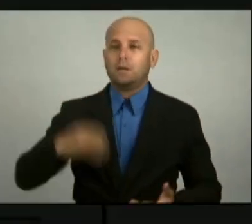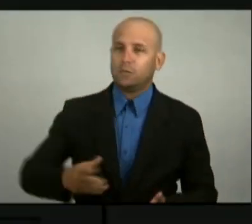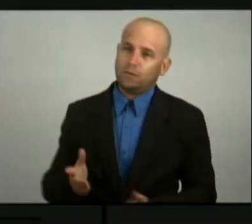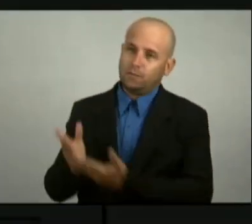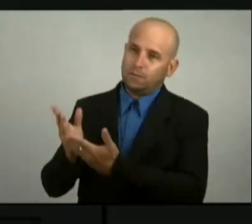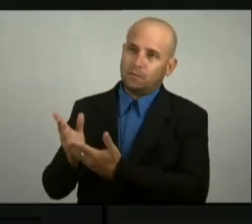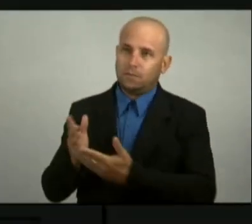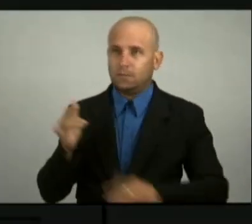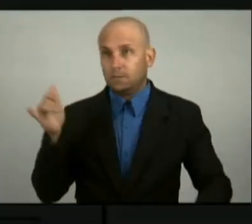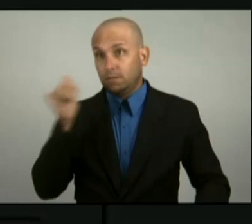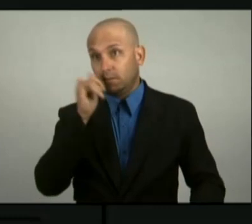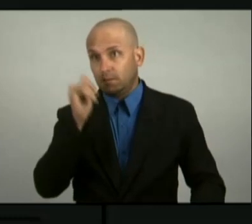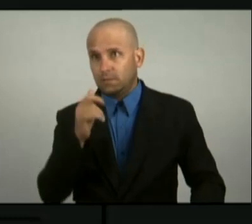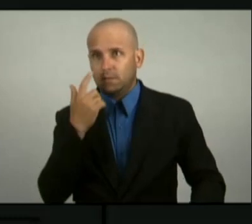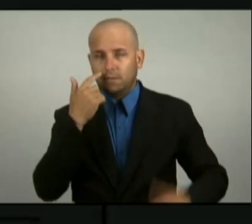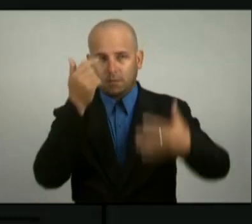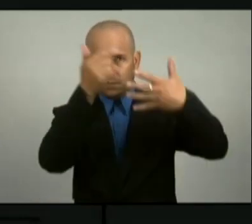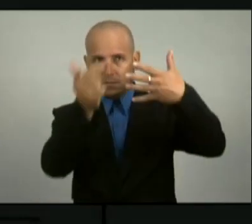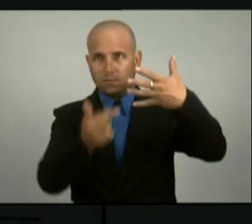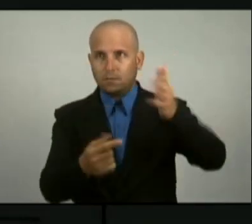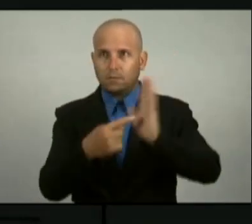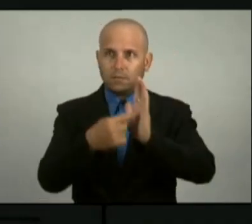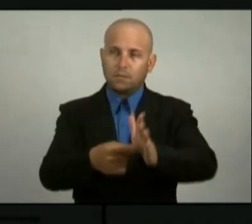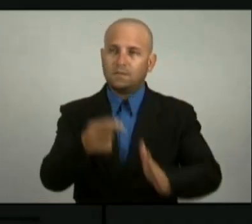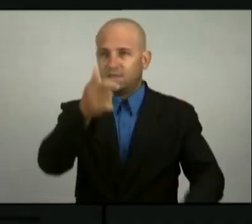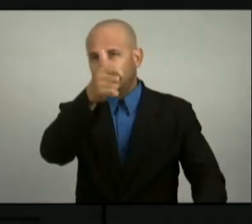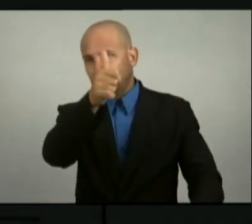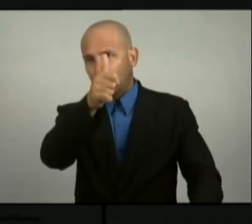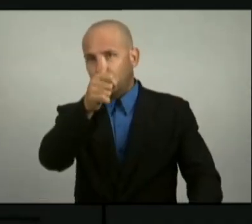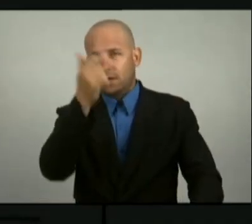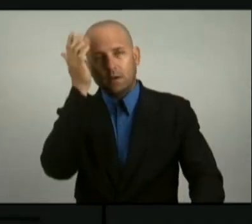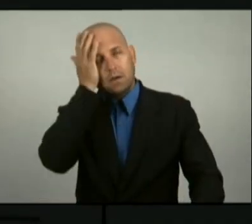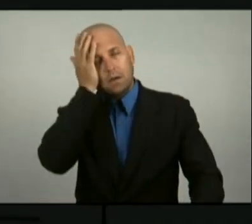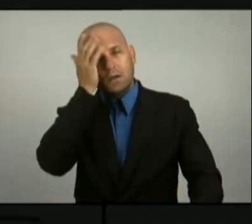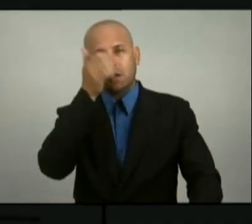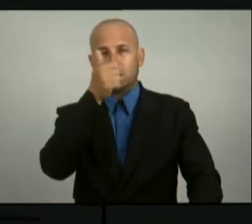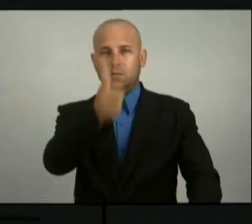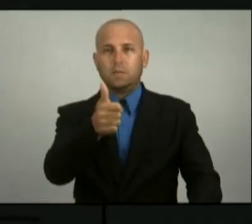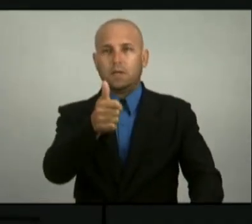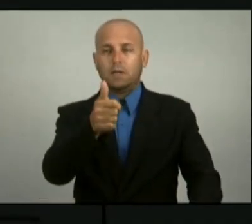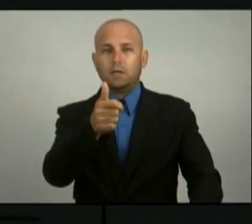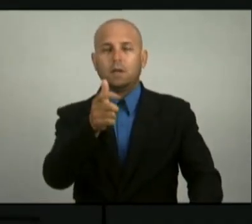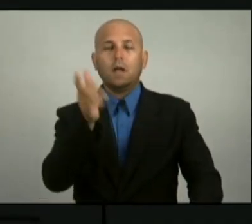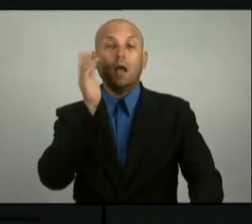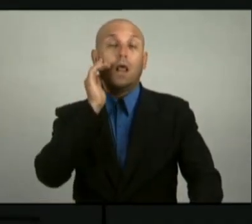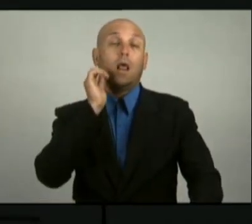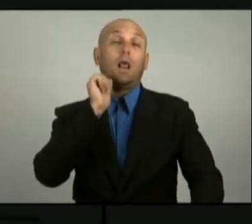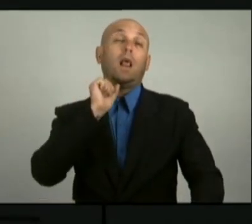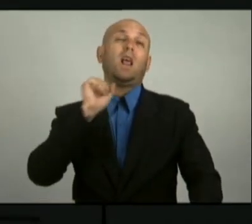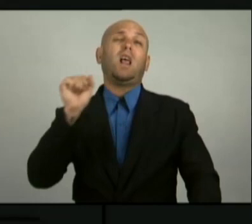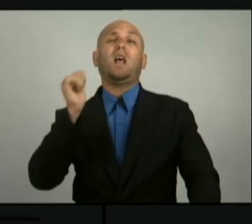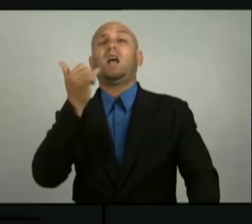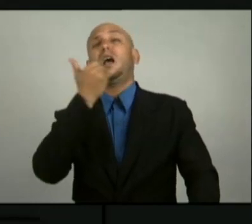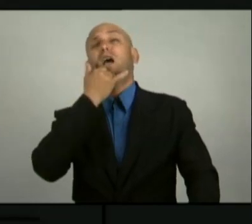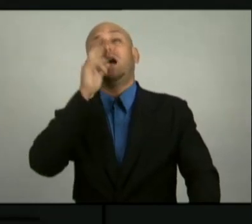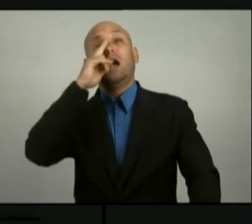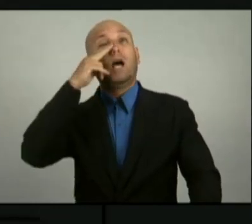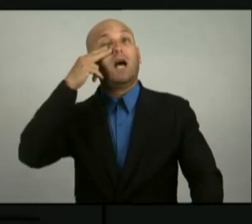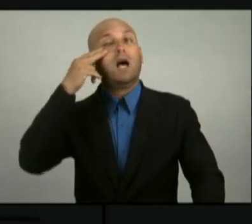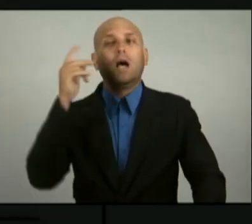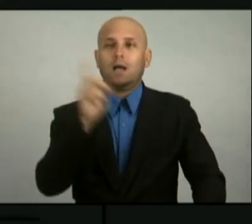tácticas infalibles para mejorar la calidad de sueño y hacer que tu despertador te deje de ser tu peor enemigo